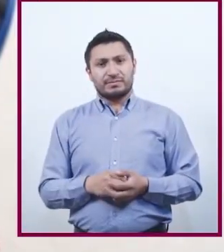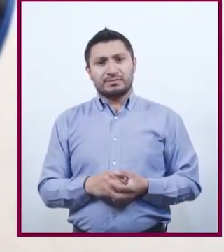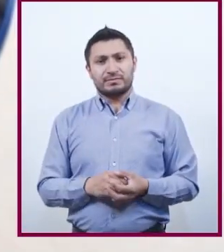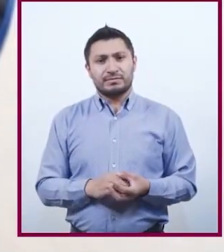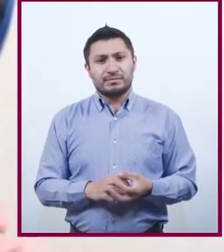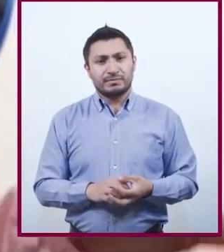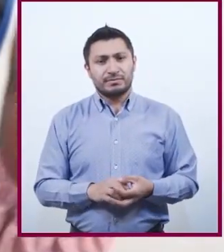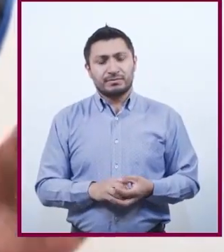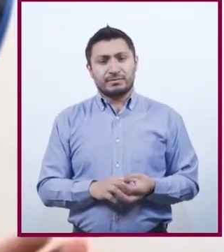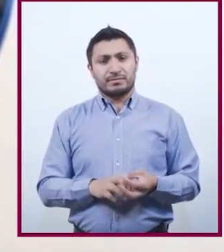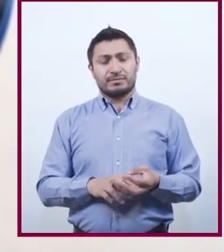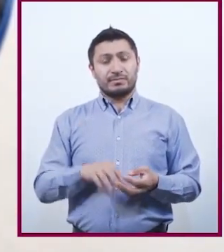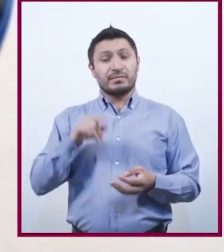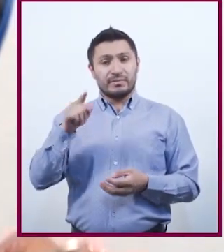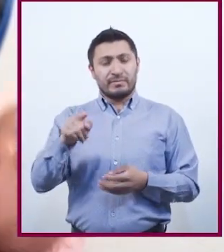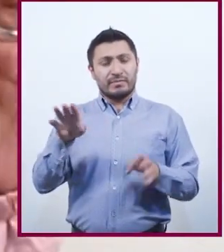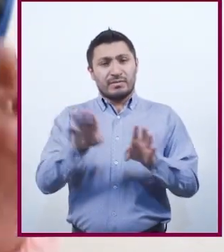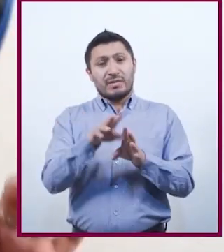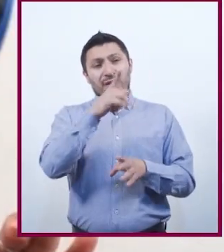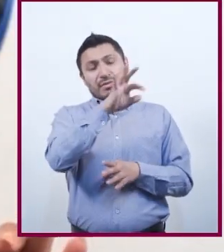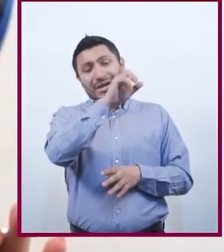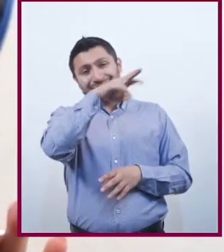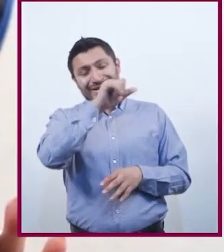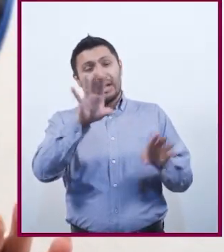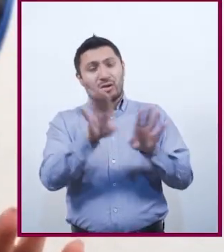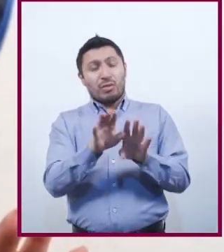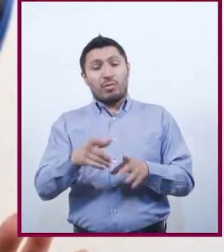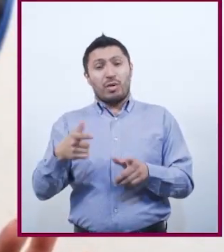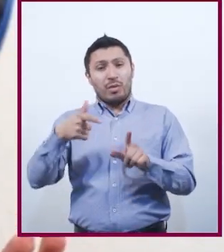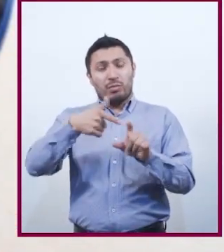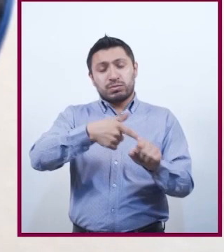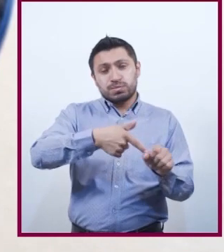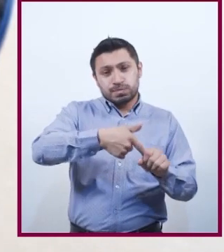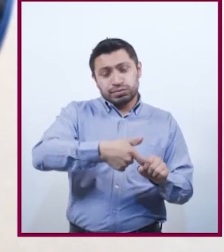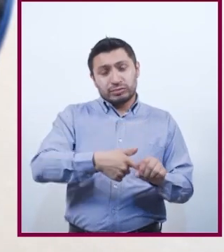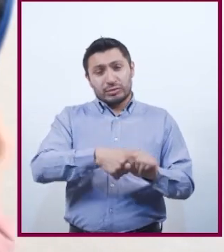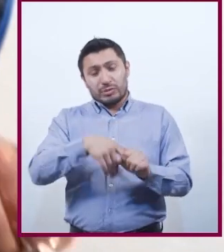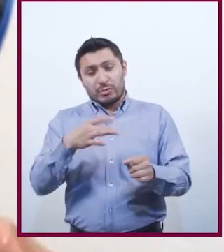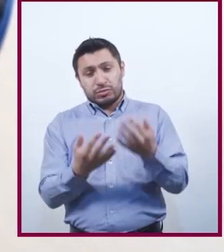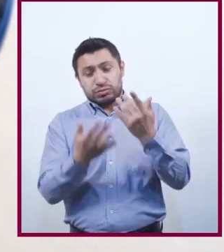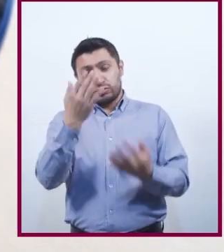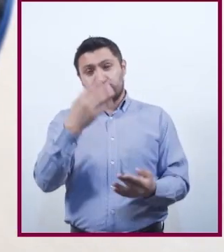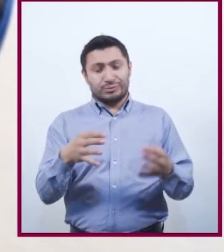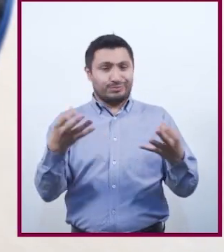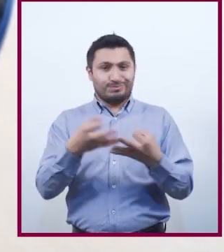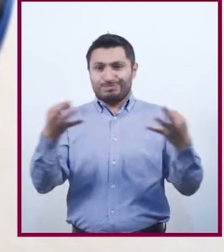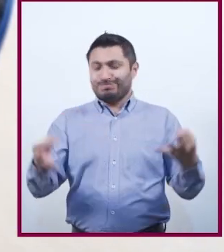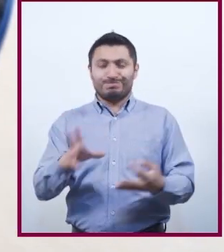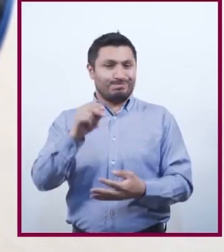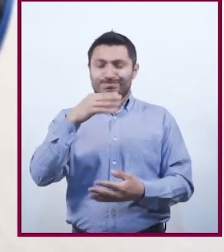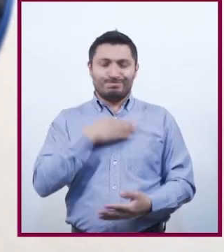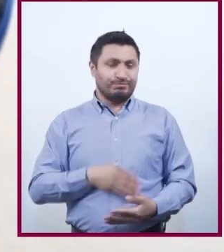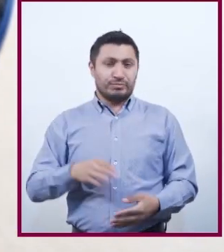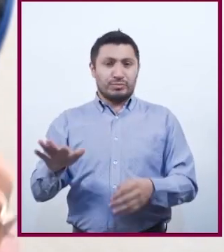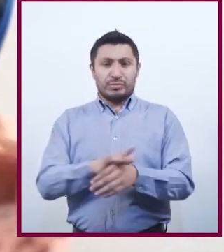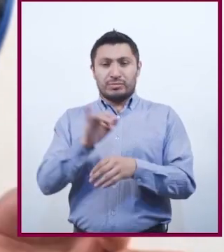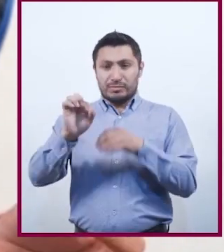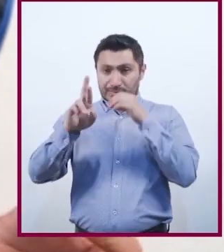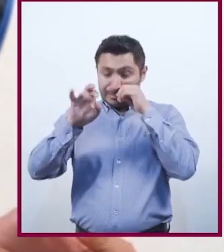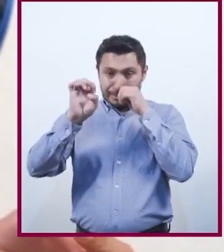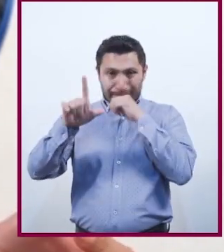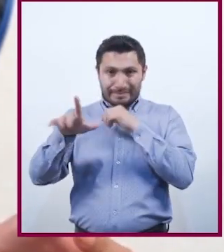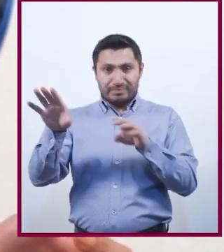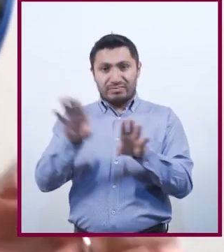A todas luces, la división de Palestina fue como echarle gasolina al fuego. La repartición del territorio fue injusta, ya